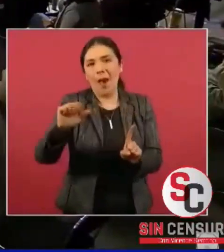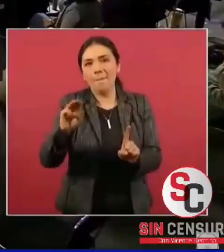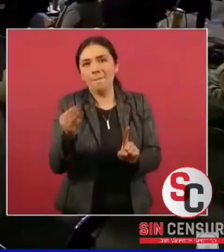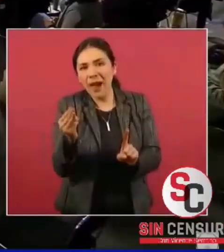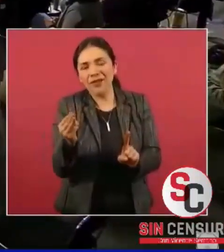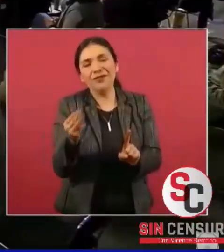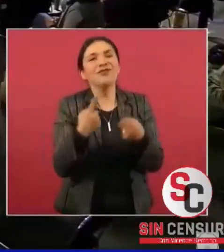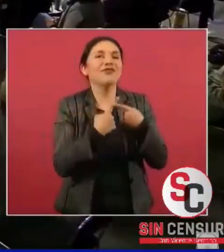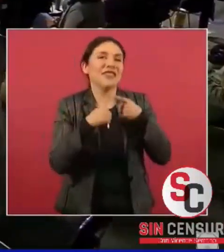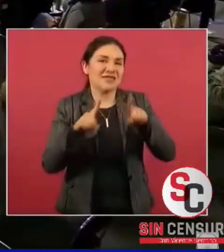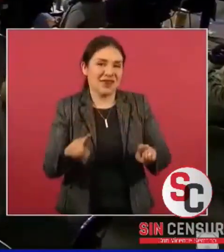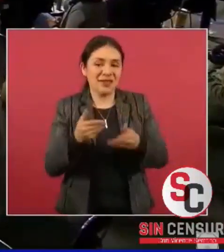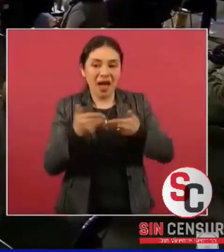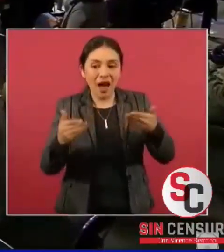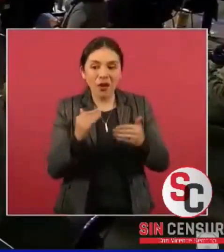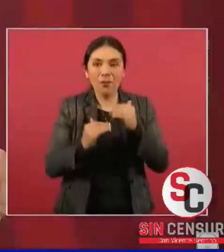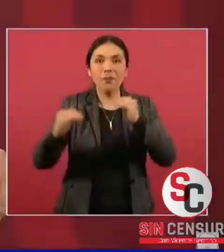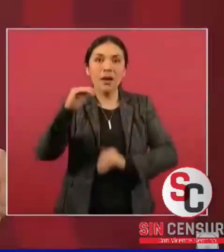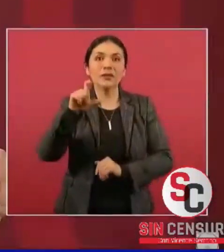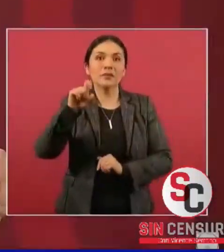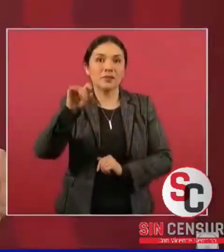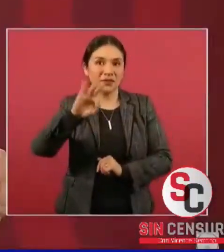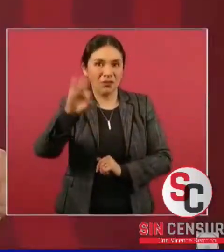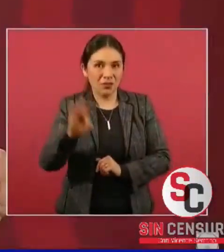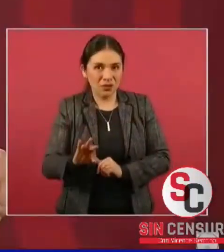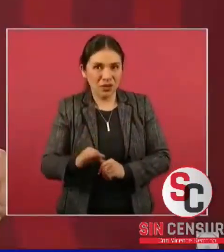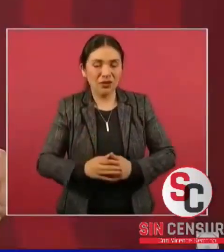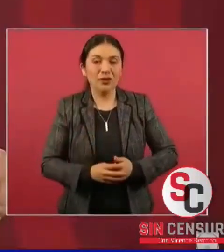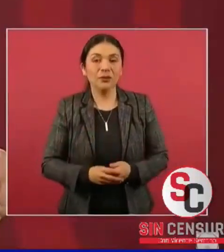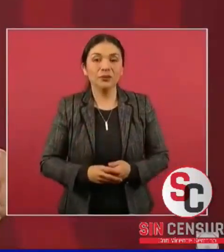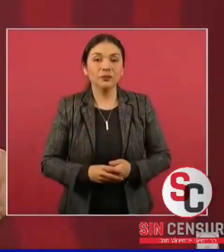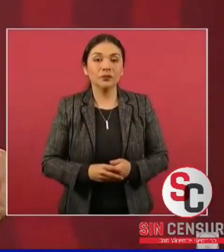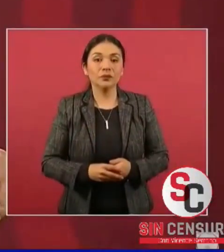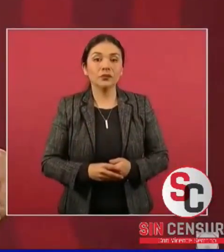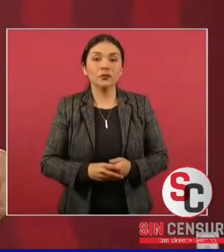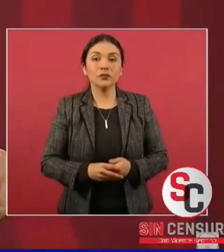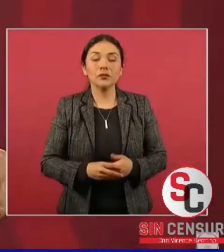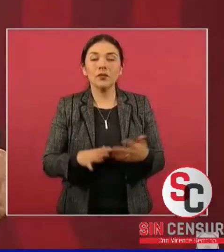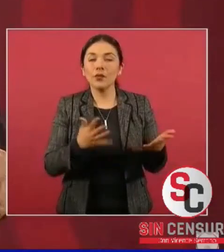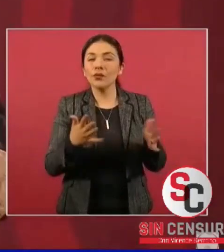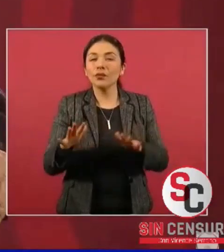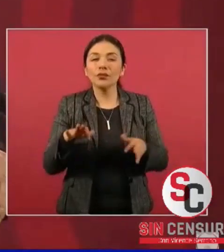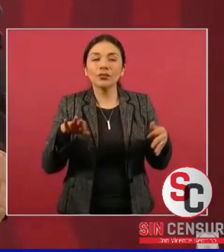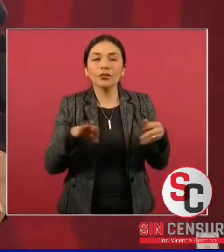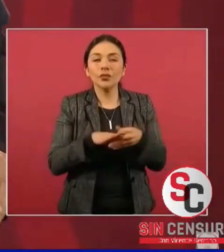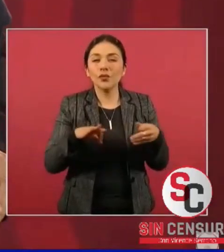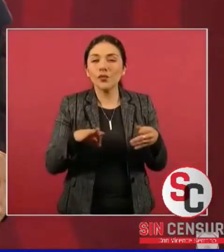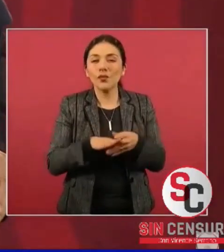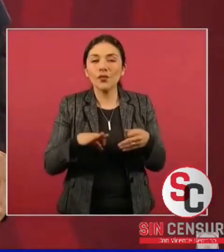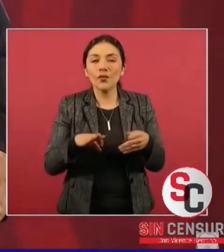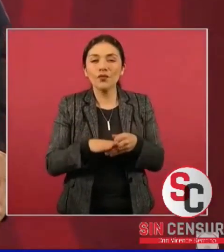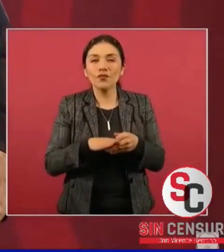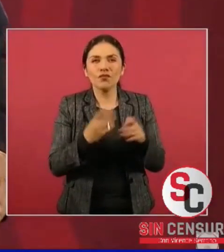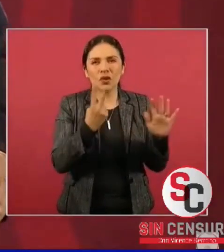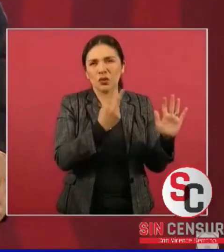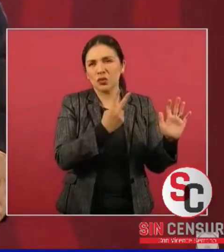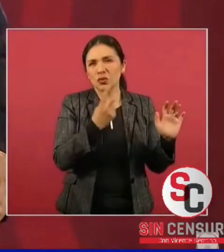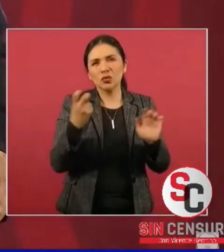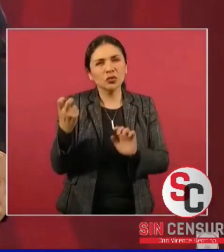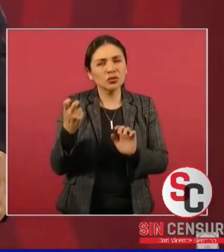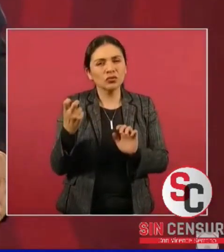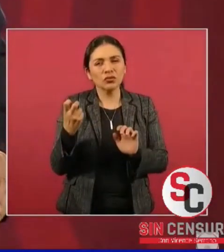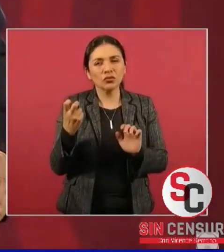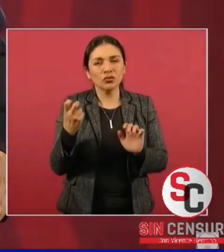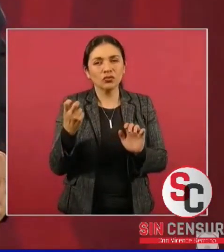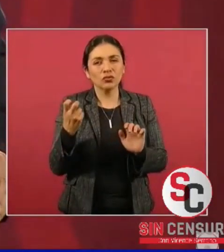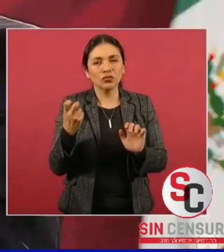las declaraciones, las acusaciones de Alito Moreno en Europa. Vea y escuche